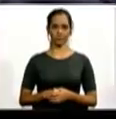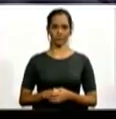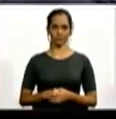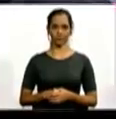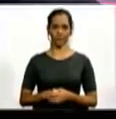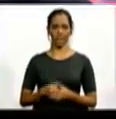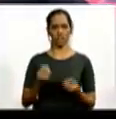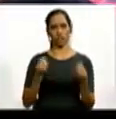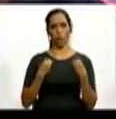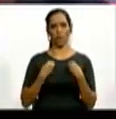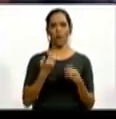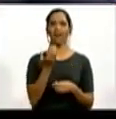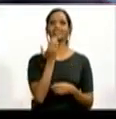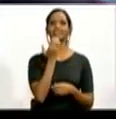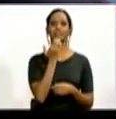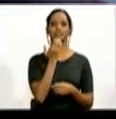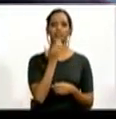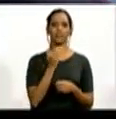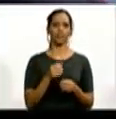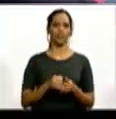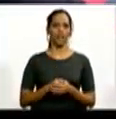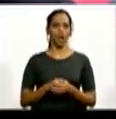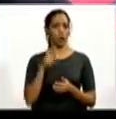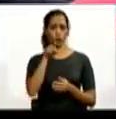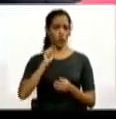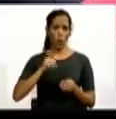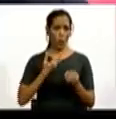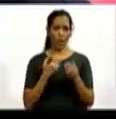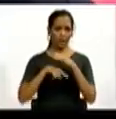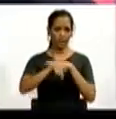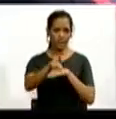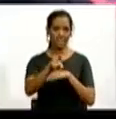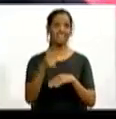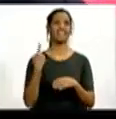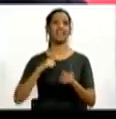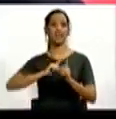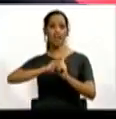Yo vivo aquí mismo. Y ahora tú no puedes pasar por aquí, sino no. Tienes